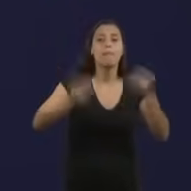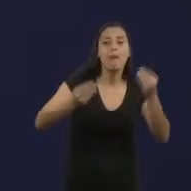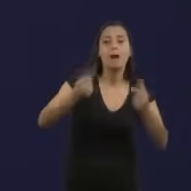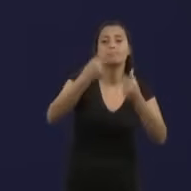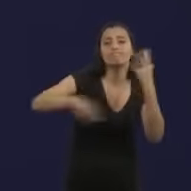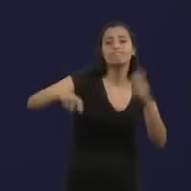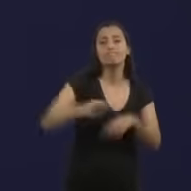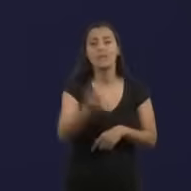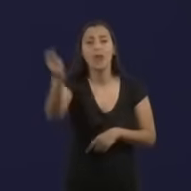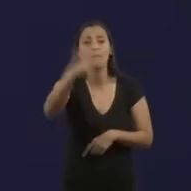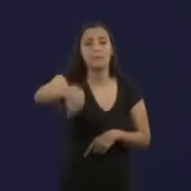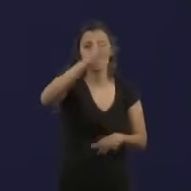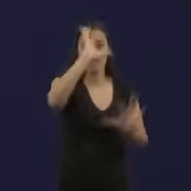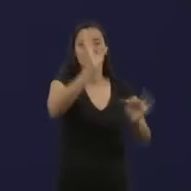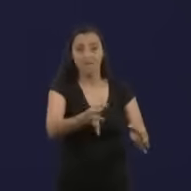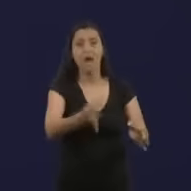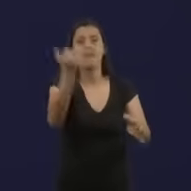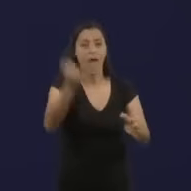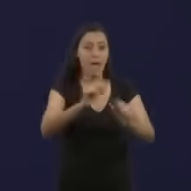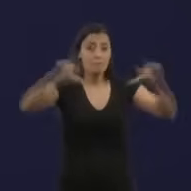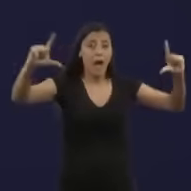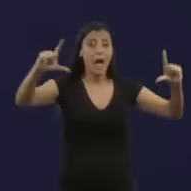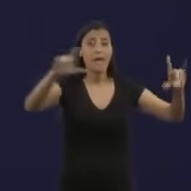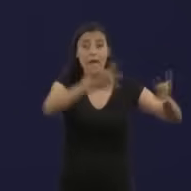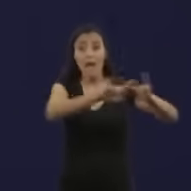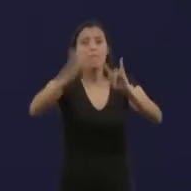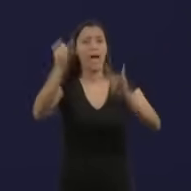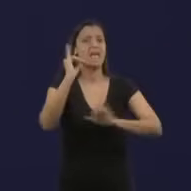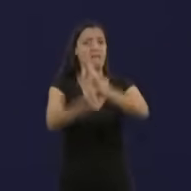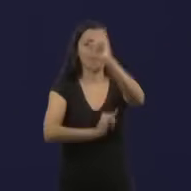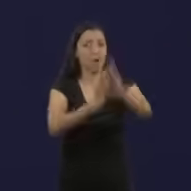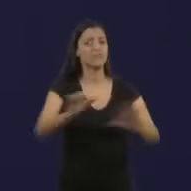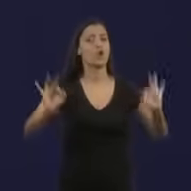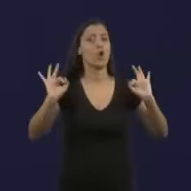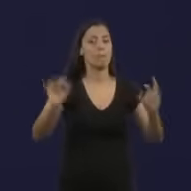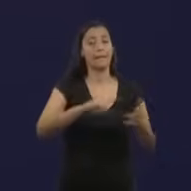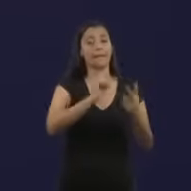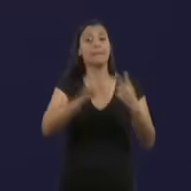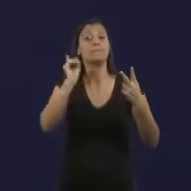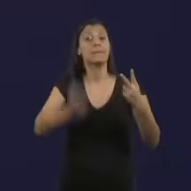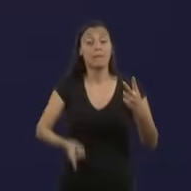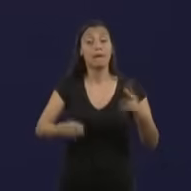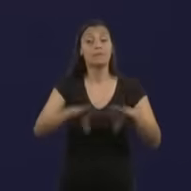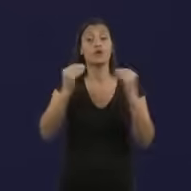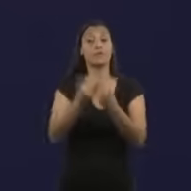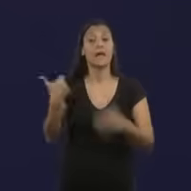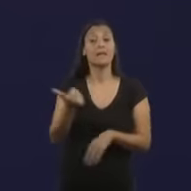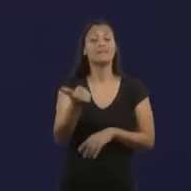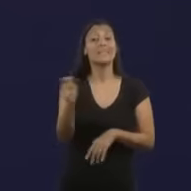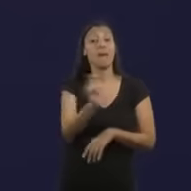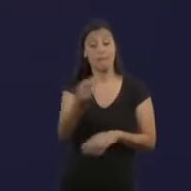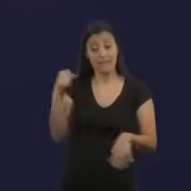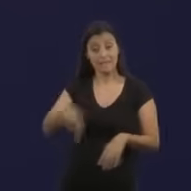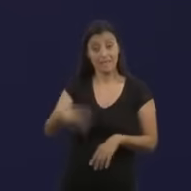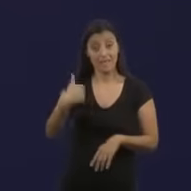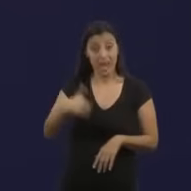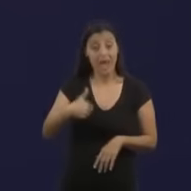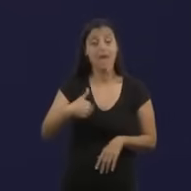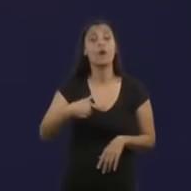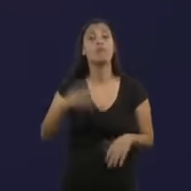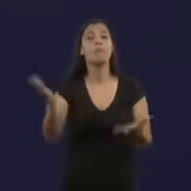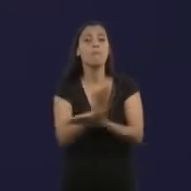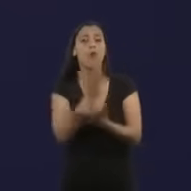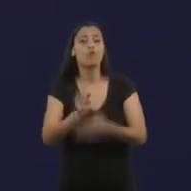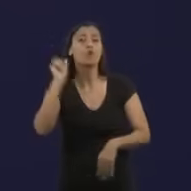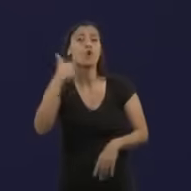por supuesto están todos informados en la página por otro lado comentarles que en el primer semestre del año la producción de gas en Argentina fue la más